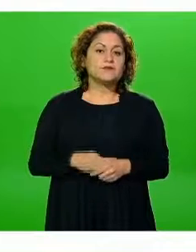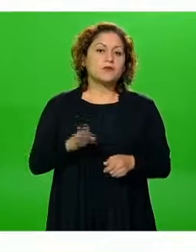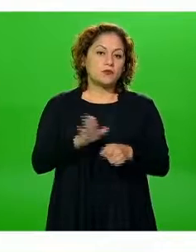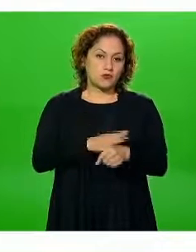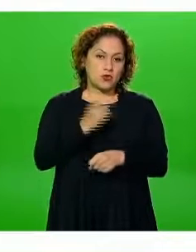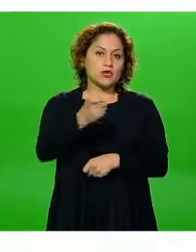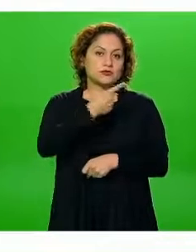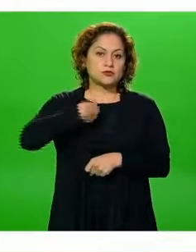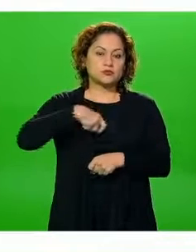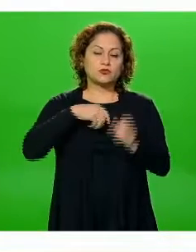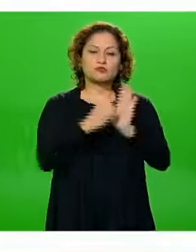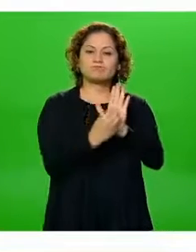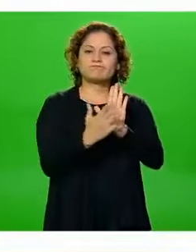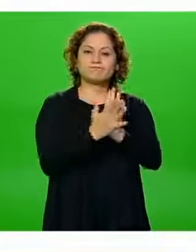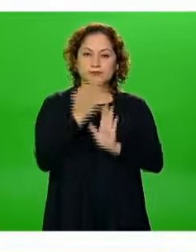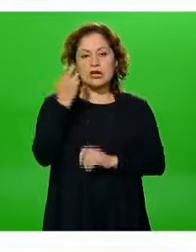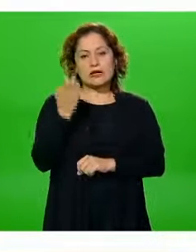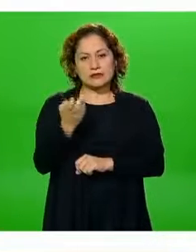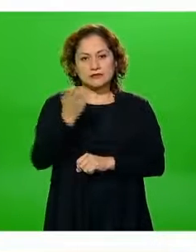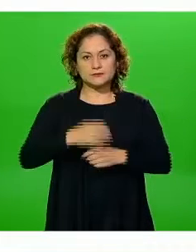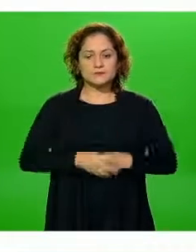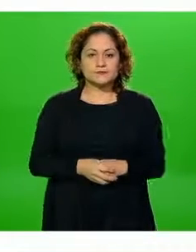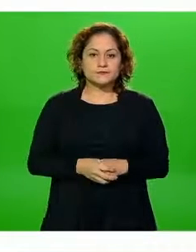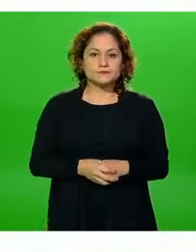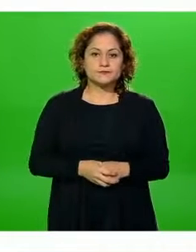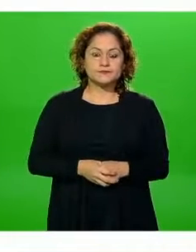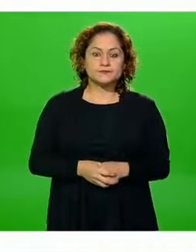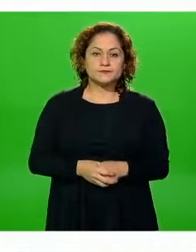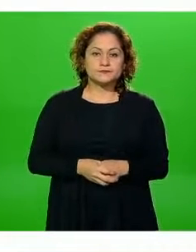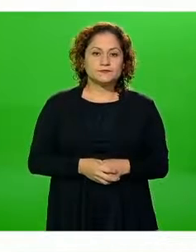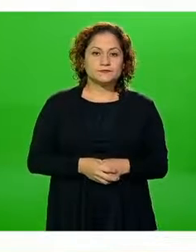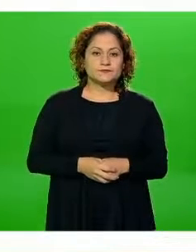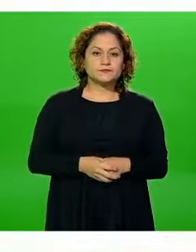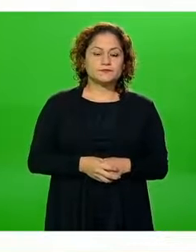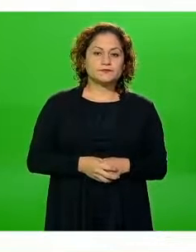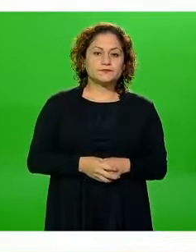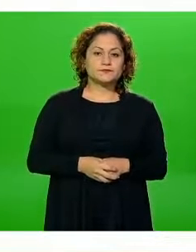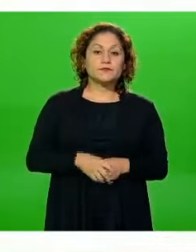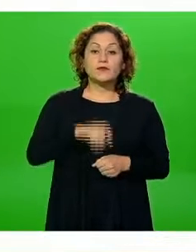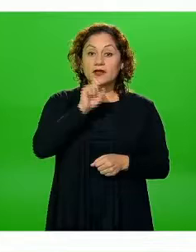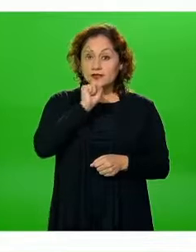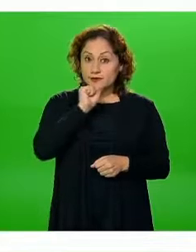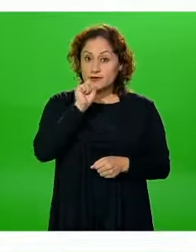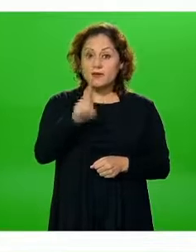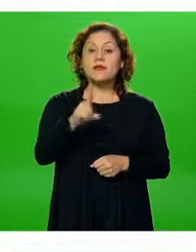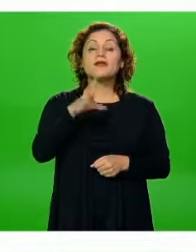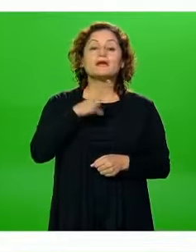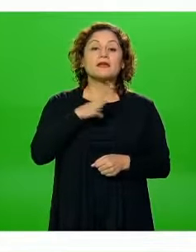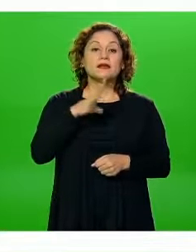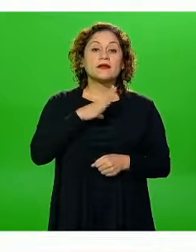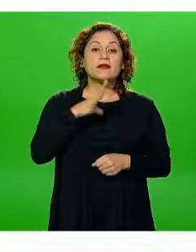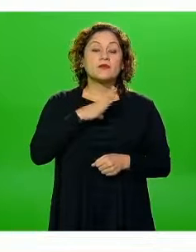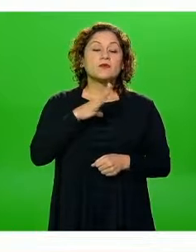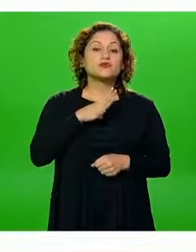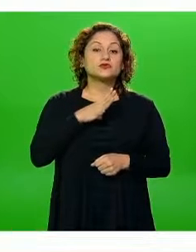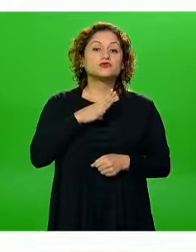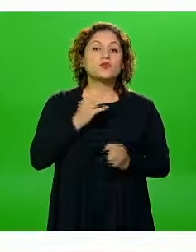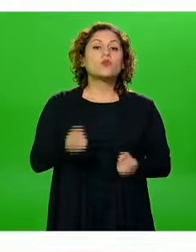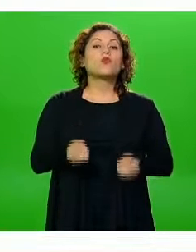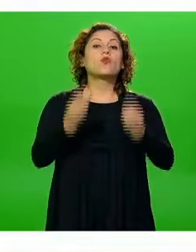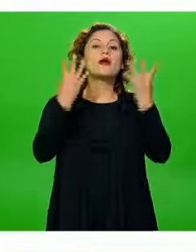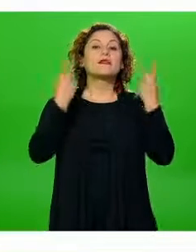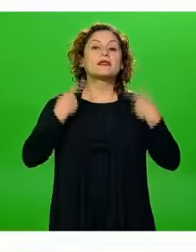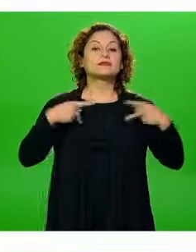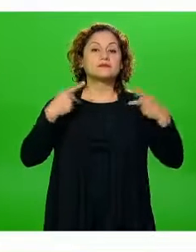son las defunciones confirmadas. Vemos entonces que tenemos activos, un total de casos